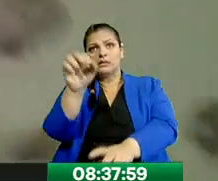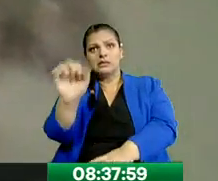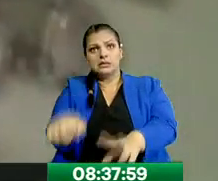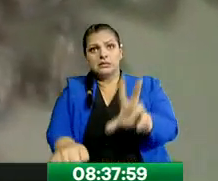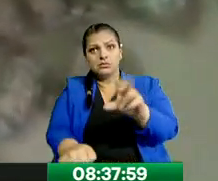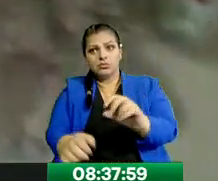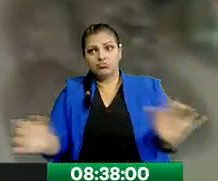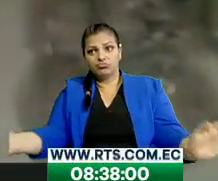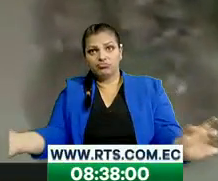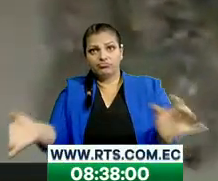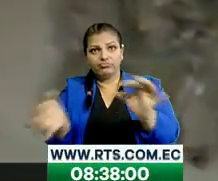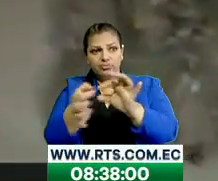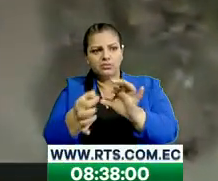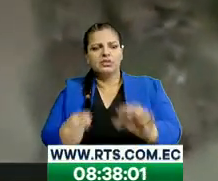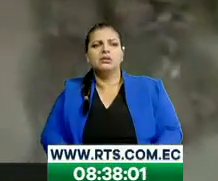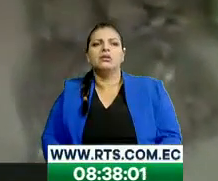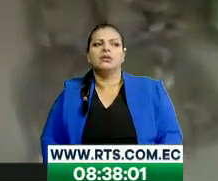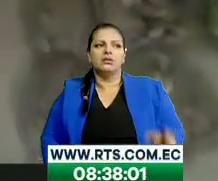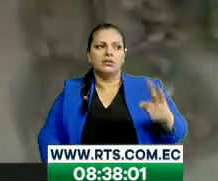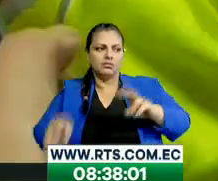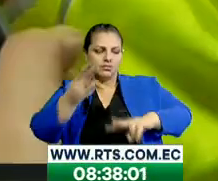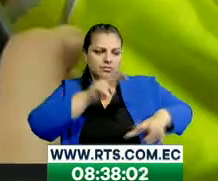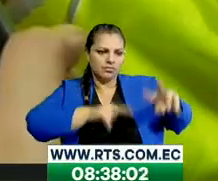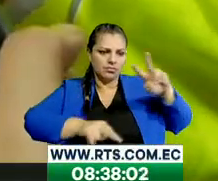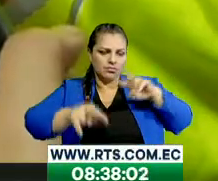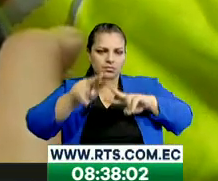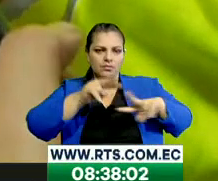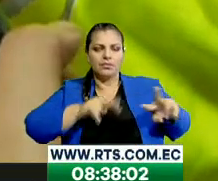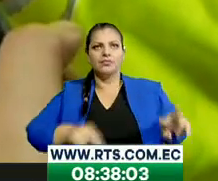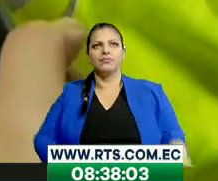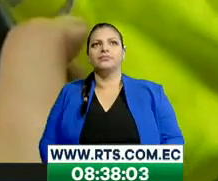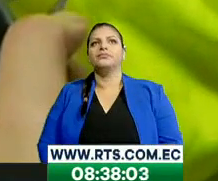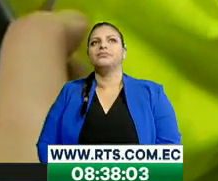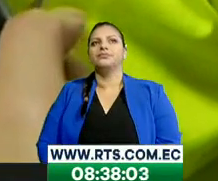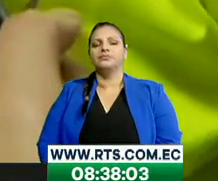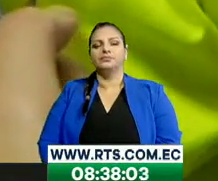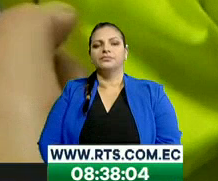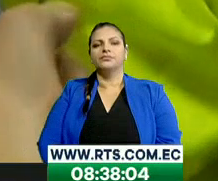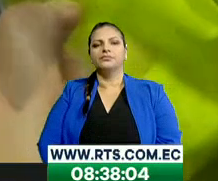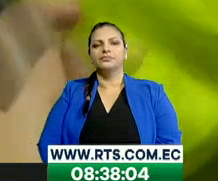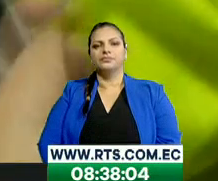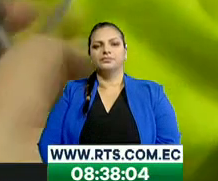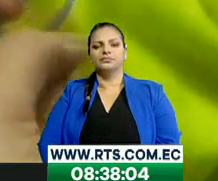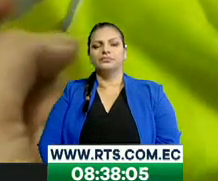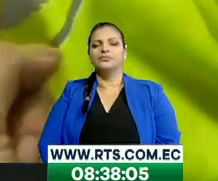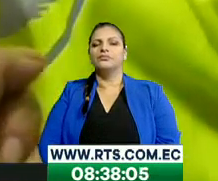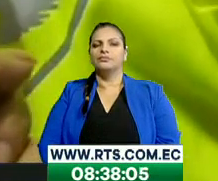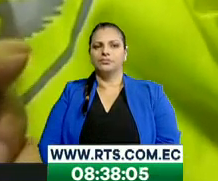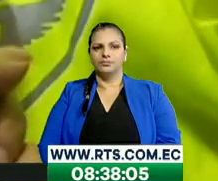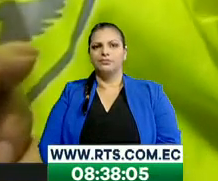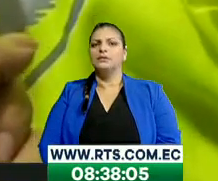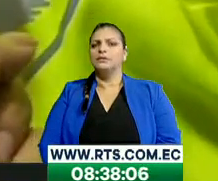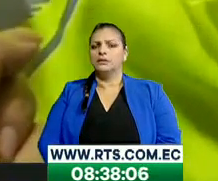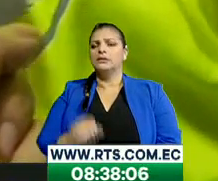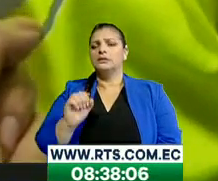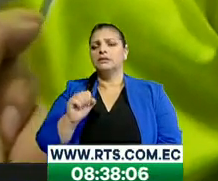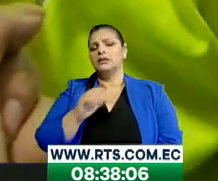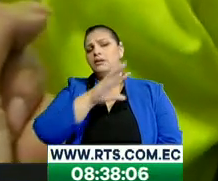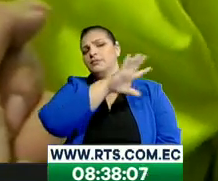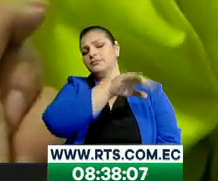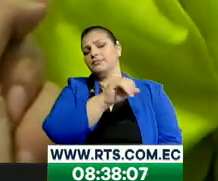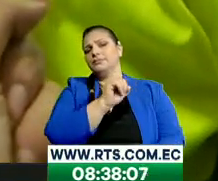Y se procede a la detención del ciudadano antes nombrado. El modus operandi nuestro